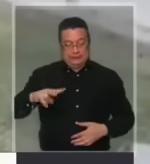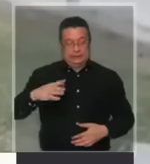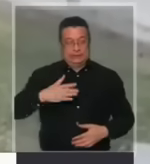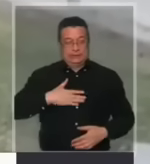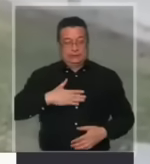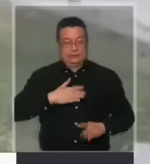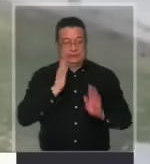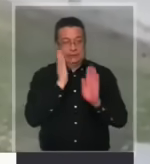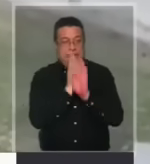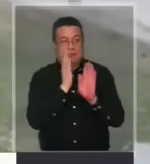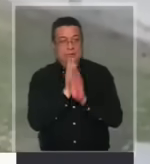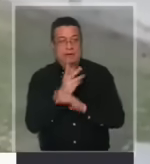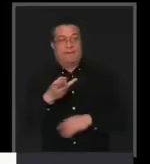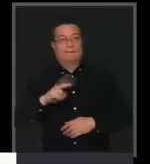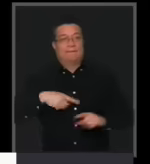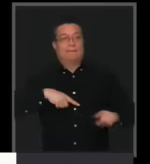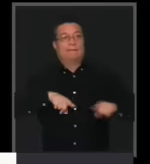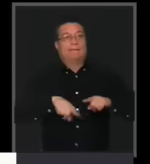cargo de esta diligencia.